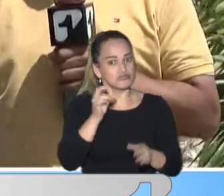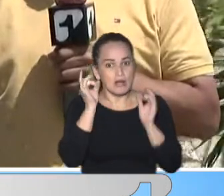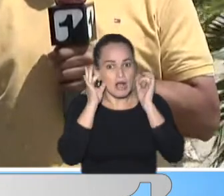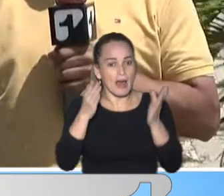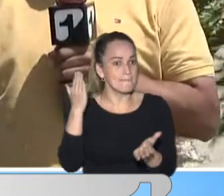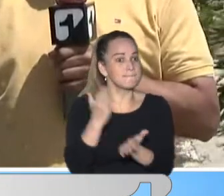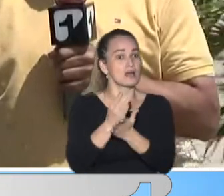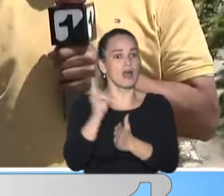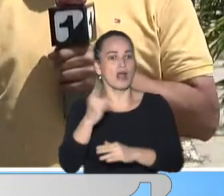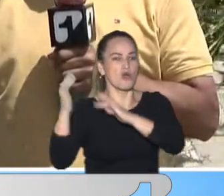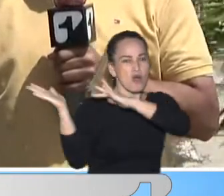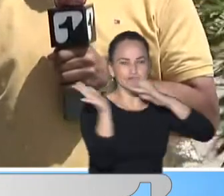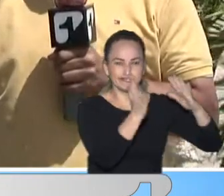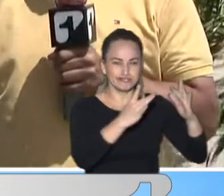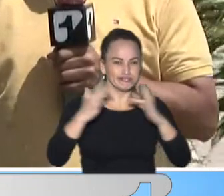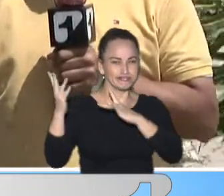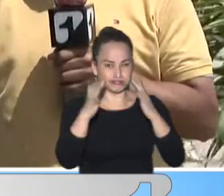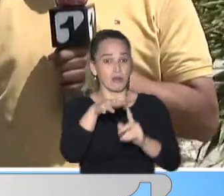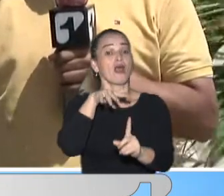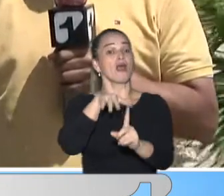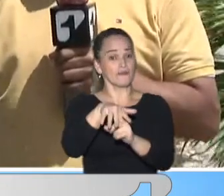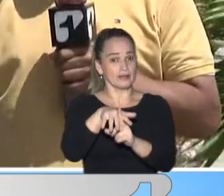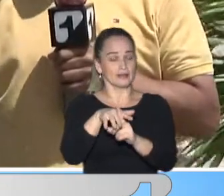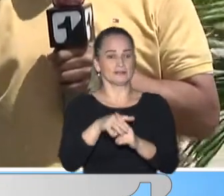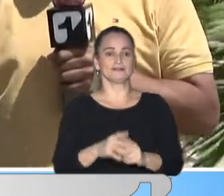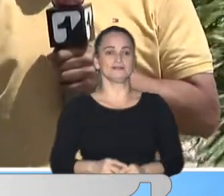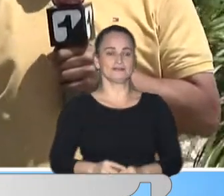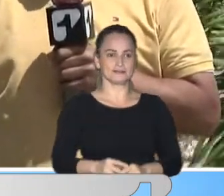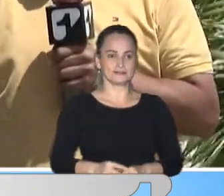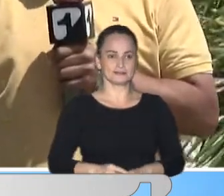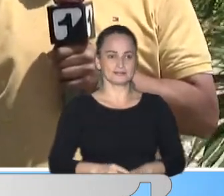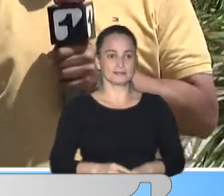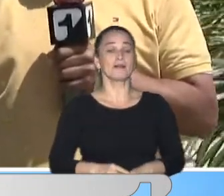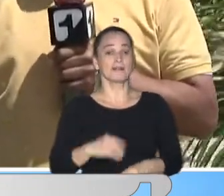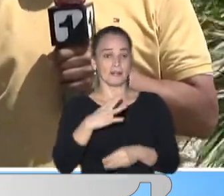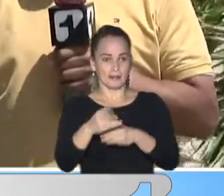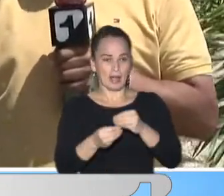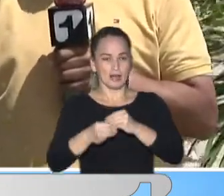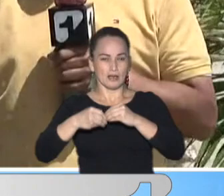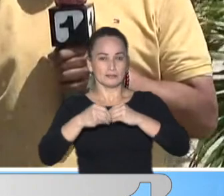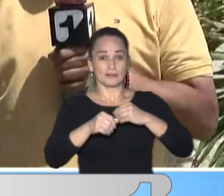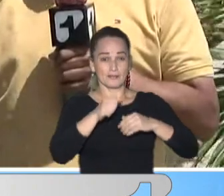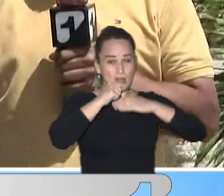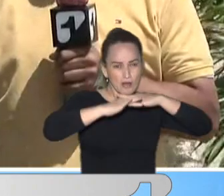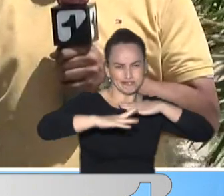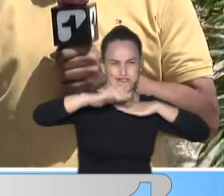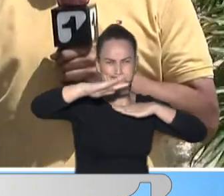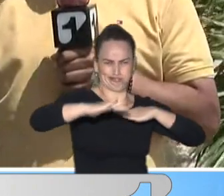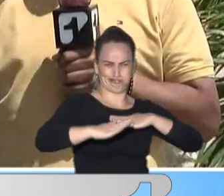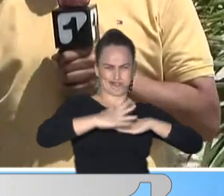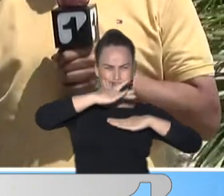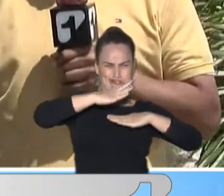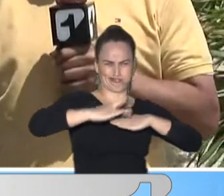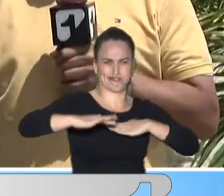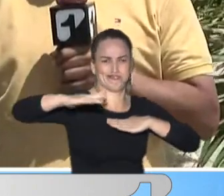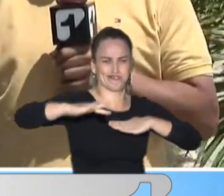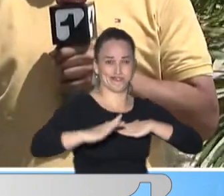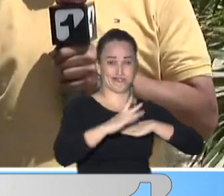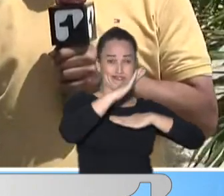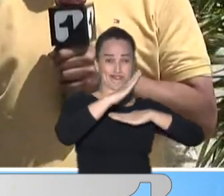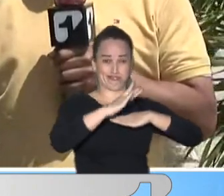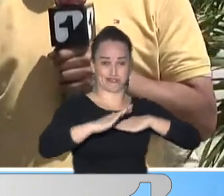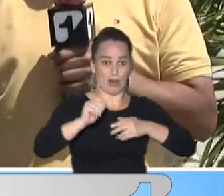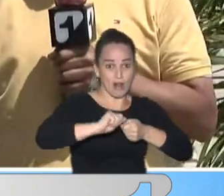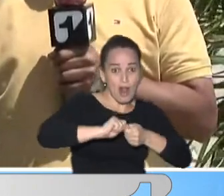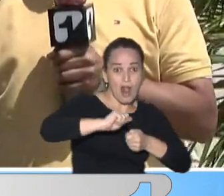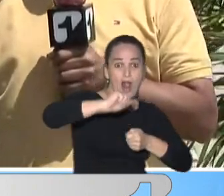que se corren como consecuencia de estos fuertes vientos. Además, el oleaje en el Caribe está oscilando entre los 3 y los